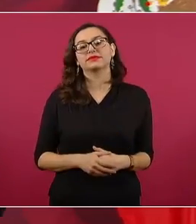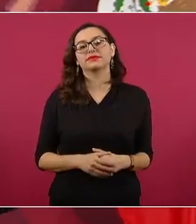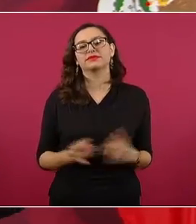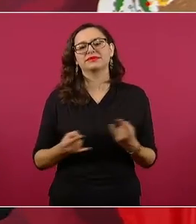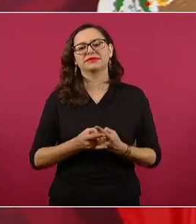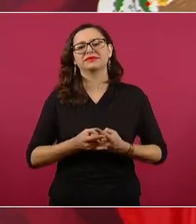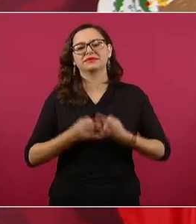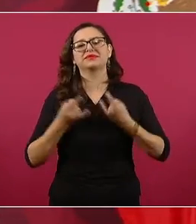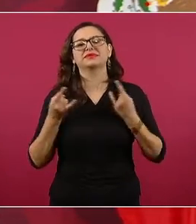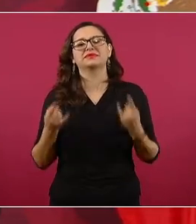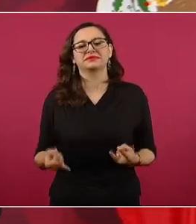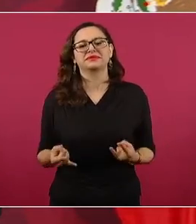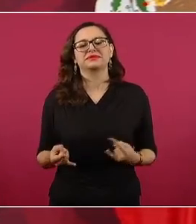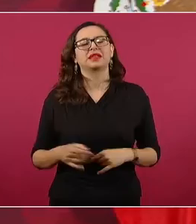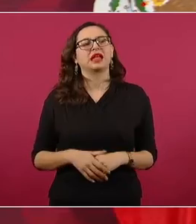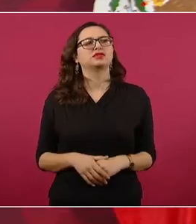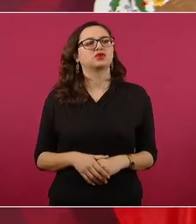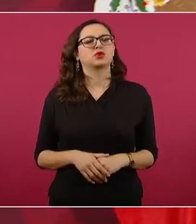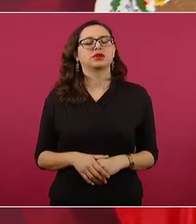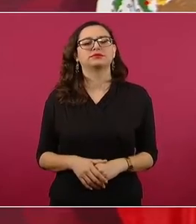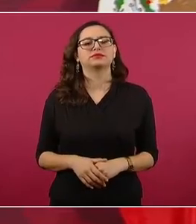le dije